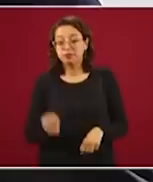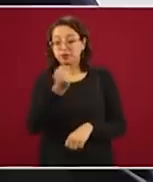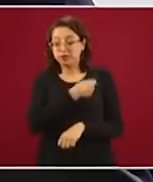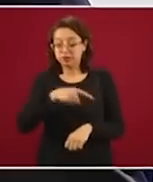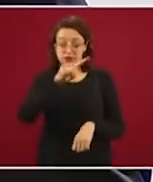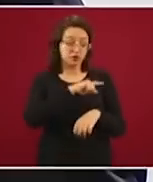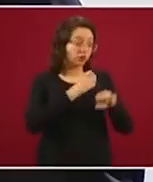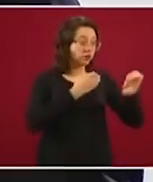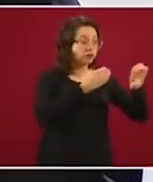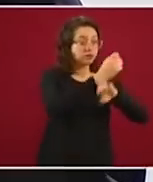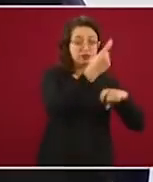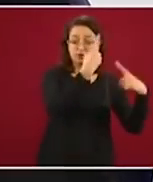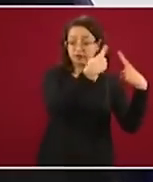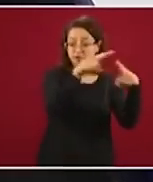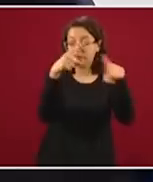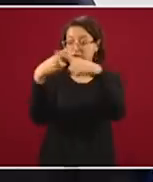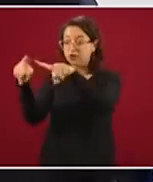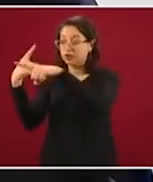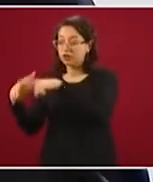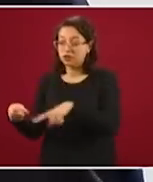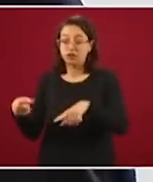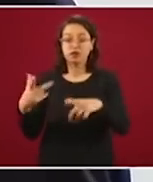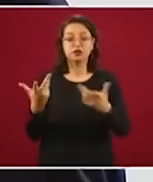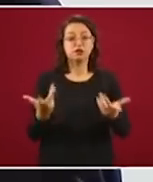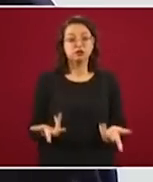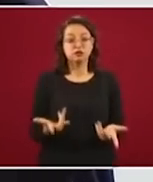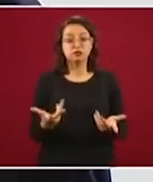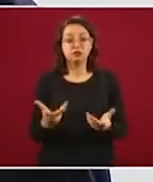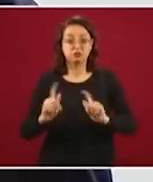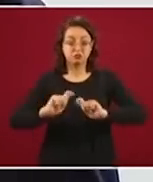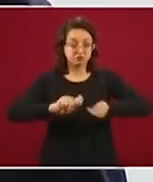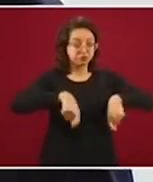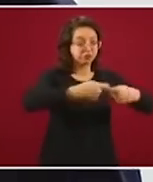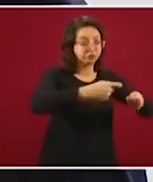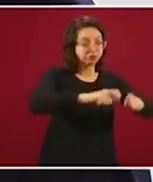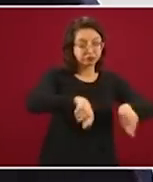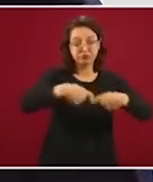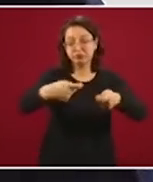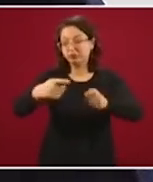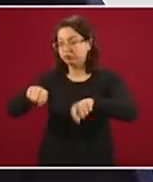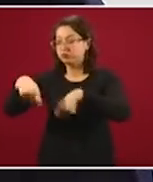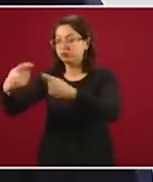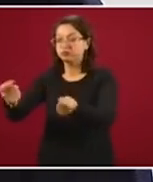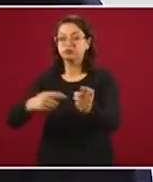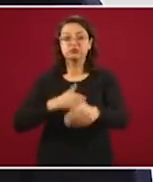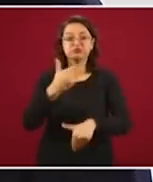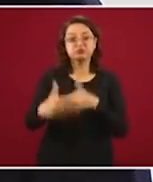claridad, resultó un rotundo fracaso.